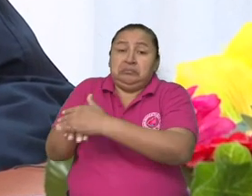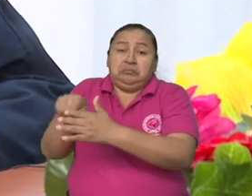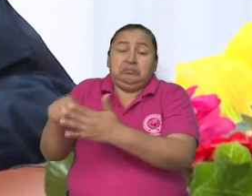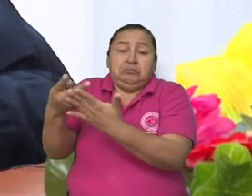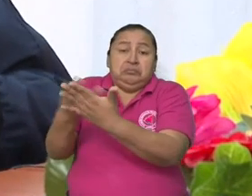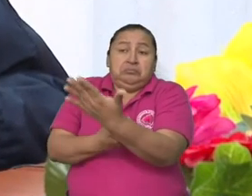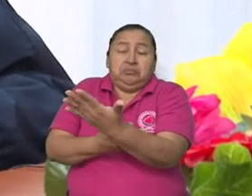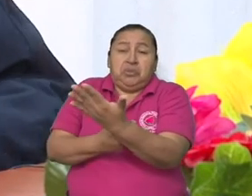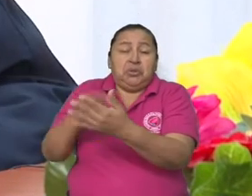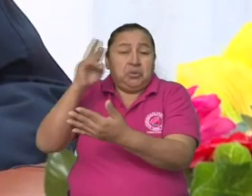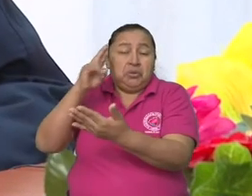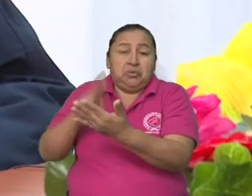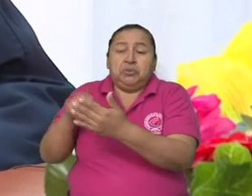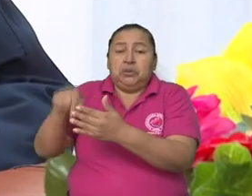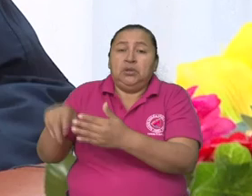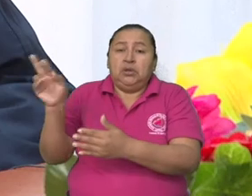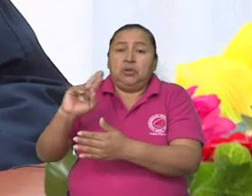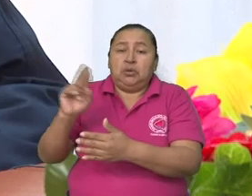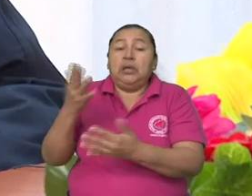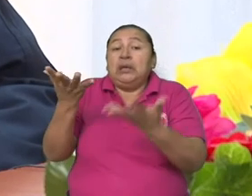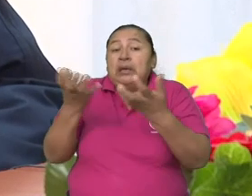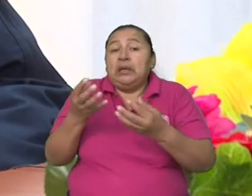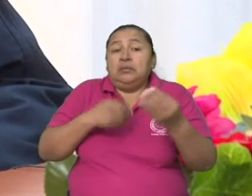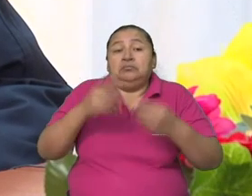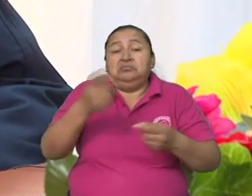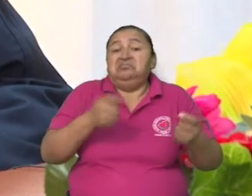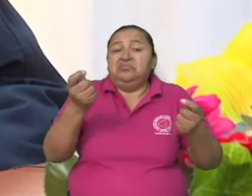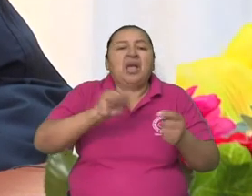gobierno neoliberal de venderlo o darlo en concesión.